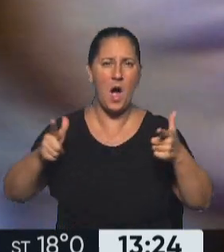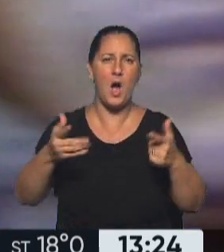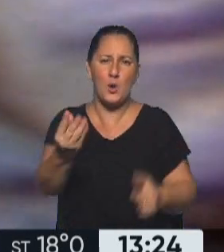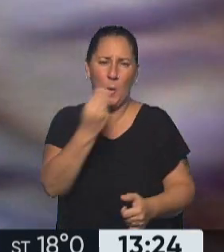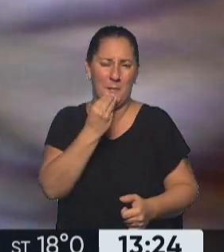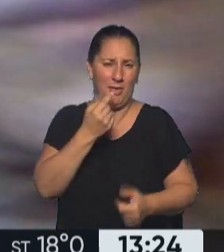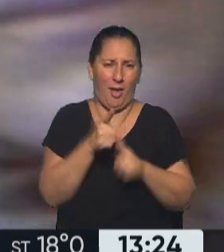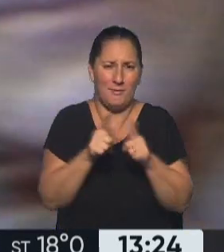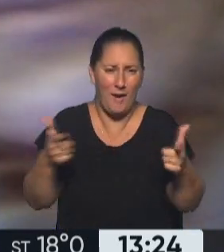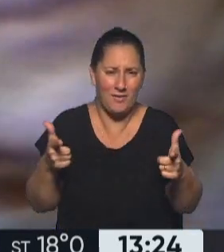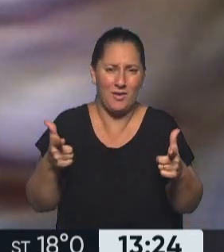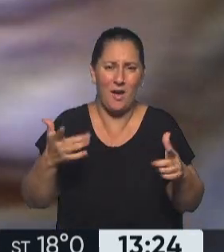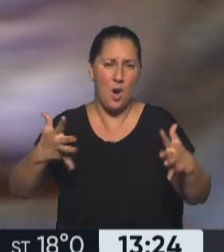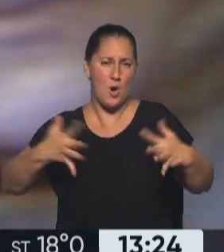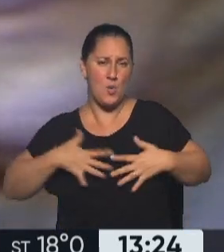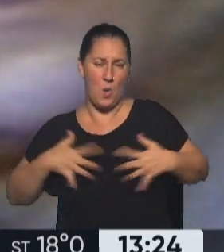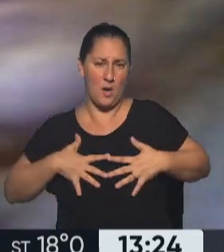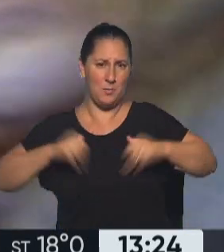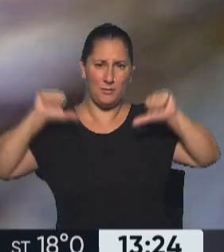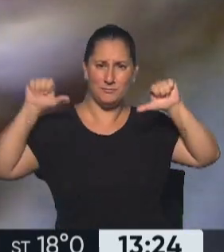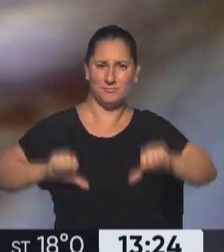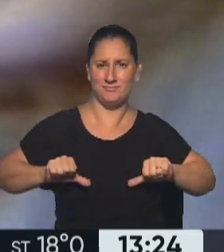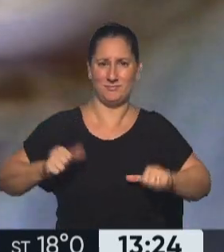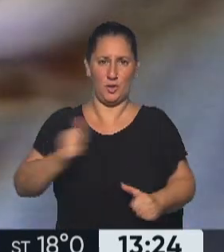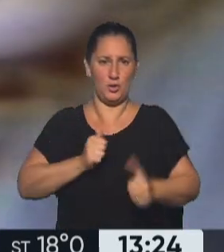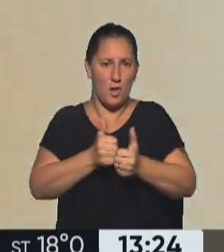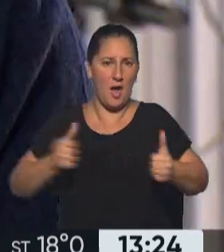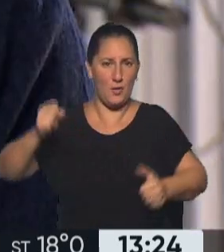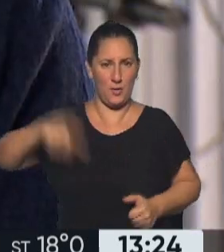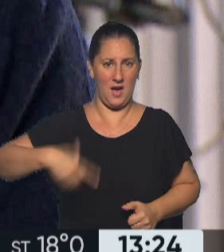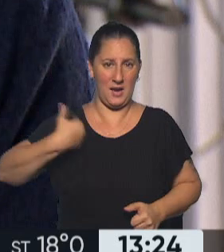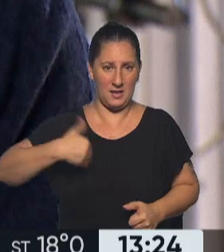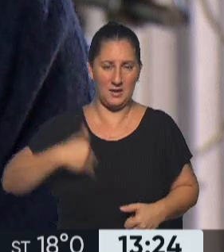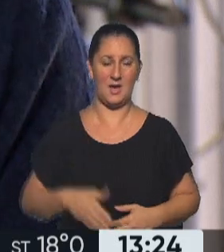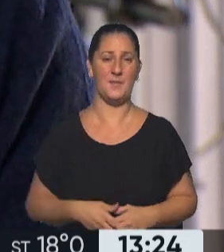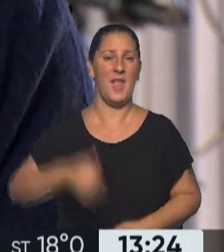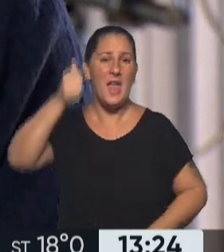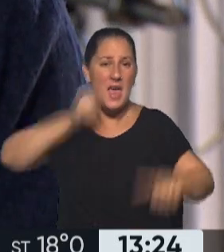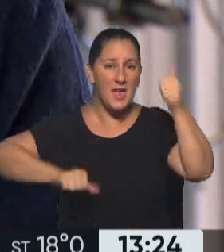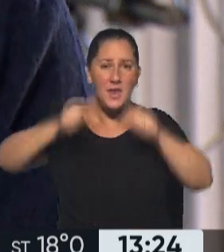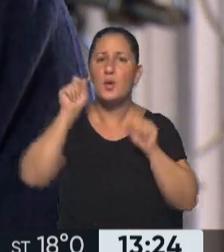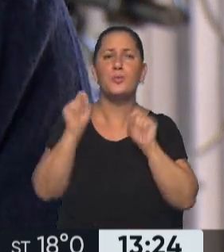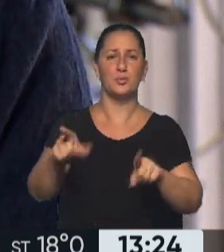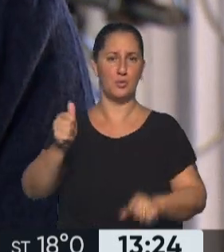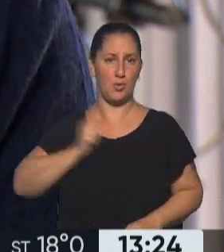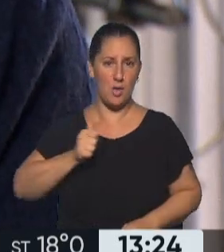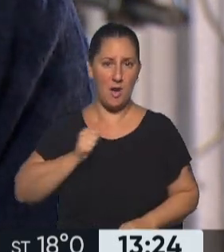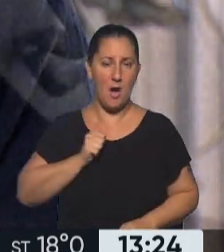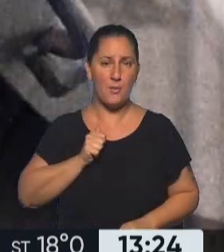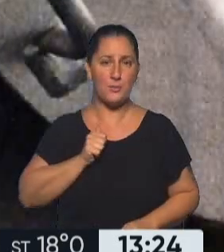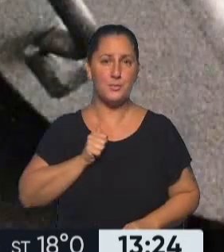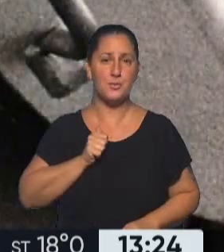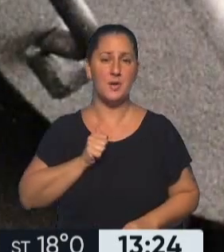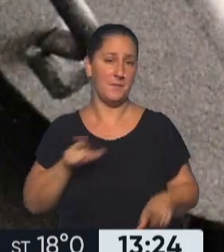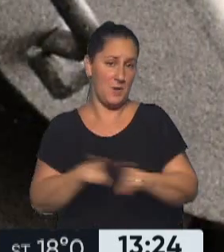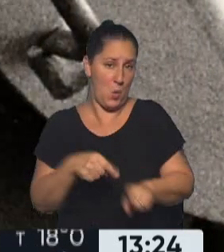comida minaron los cuerpos de las tropas de nuestra nación. Muchos de los heridos eran soldados que, al